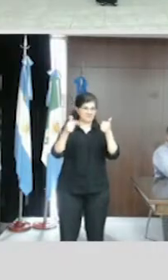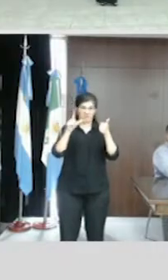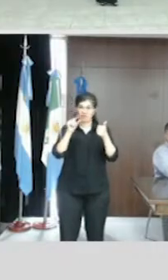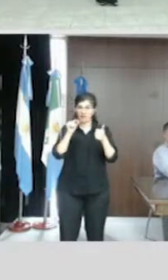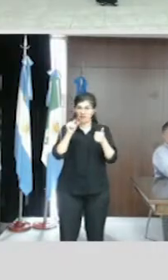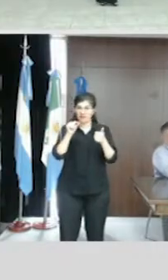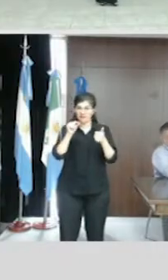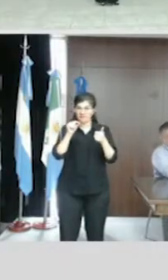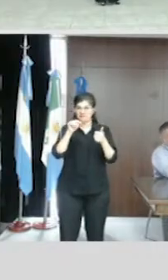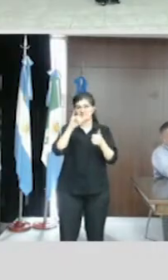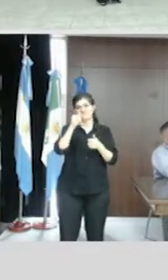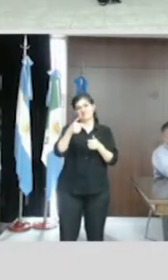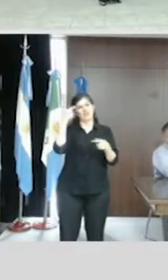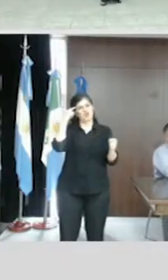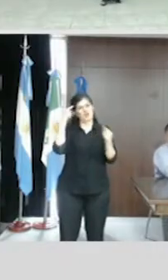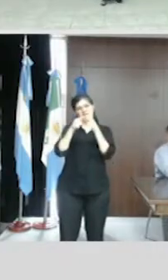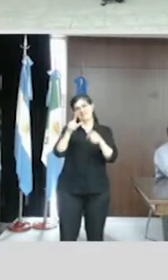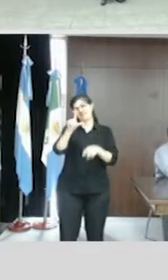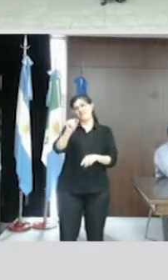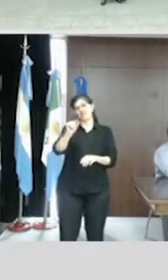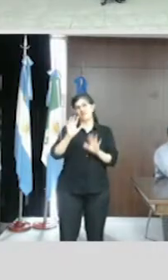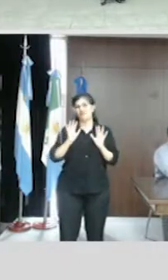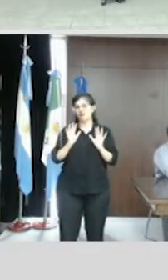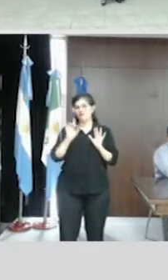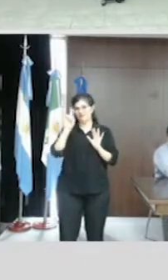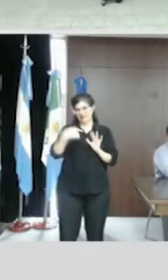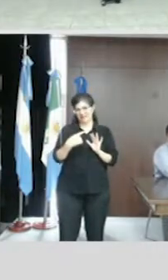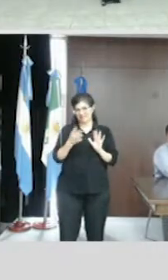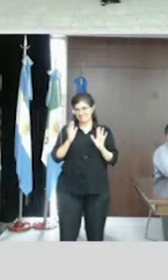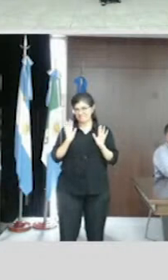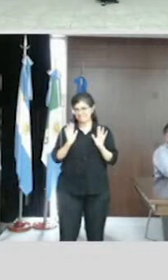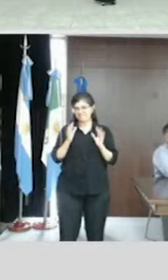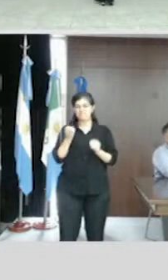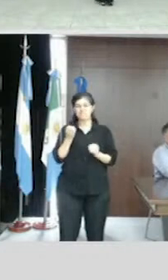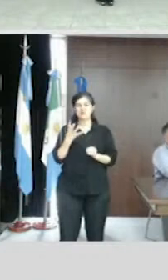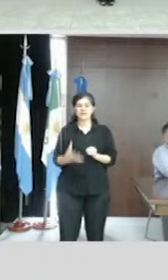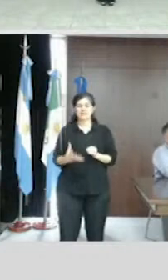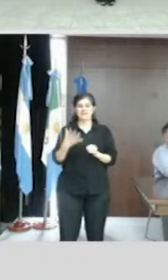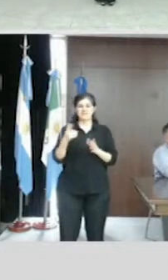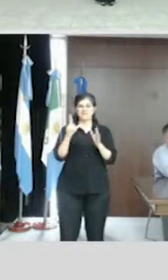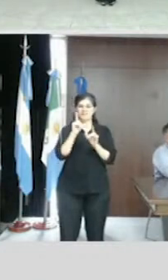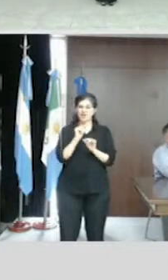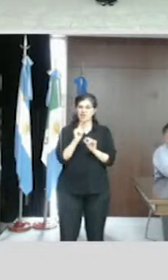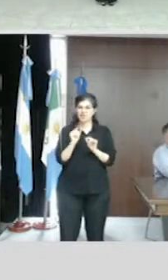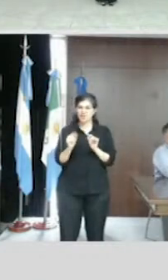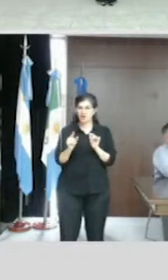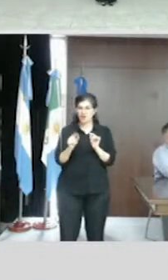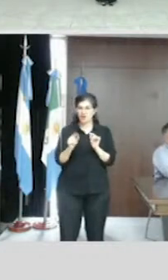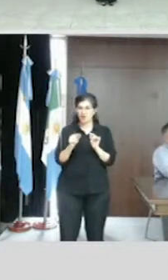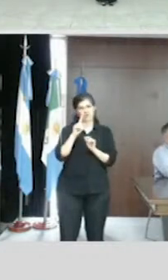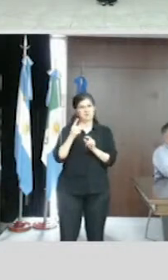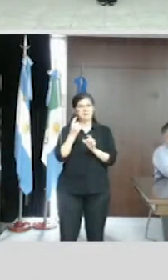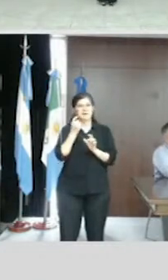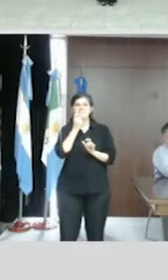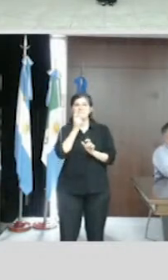¿Duele? Ese era el objetivo. ¿Por qué? Ese dolor todos tenemos por